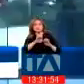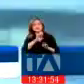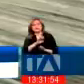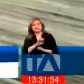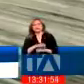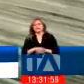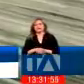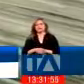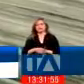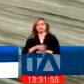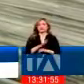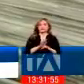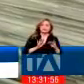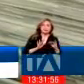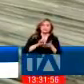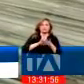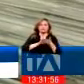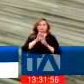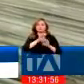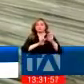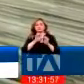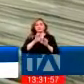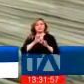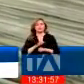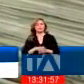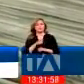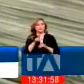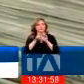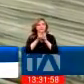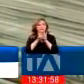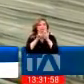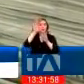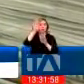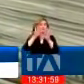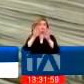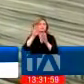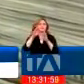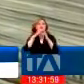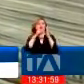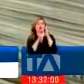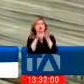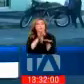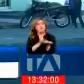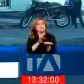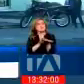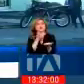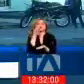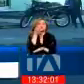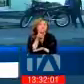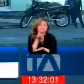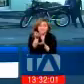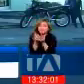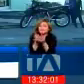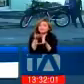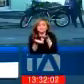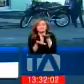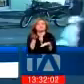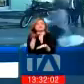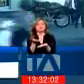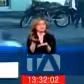con doble A+ por una firma calificadora cuando la ley de mercado de valores del Código Monetario establece que las facturas